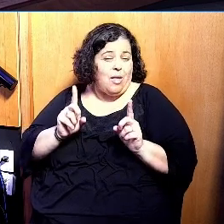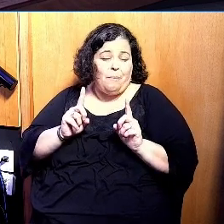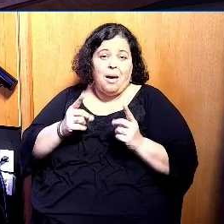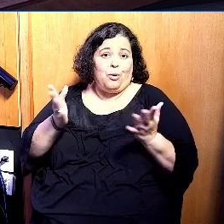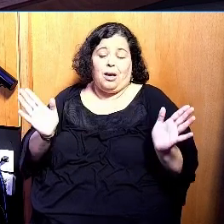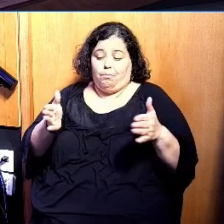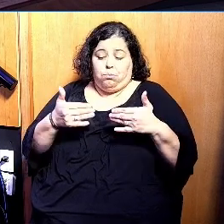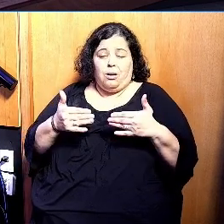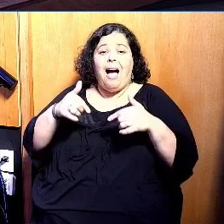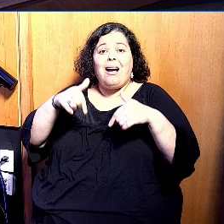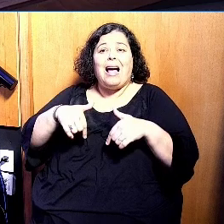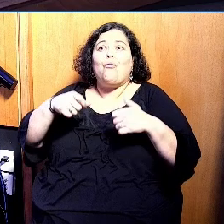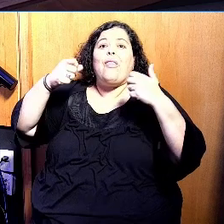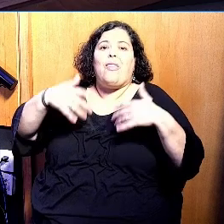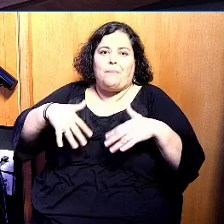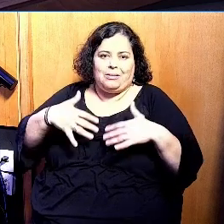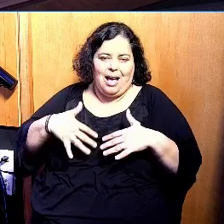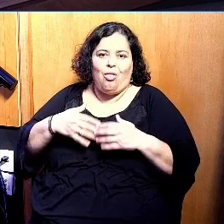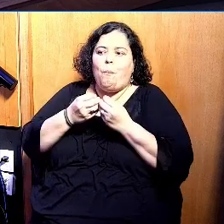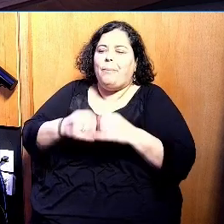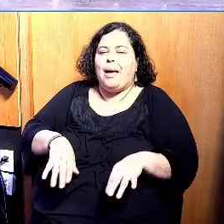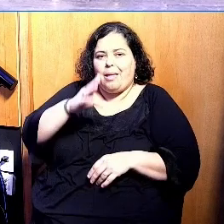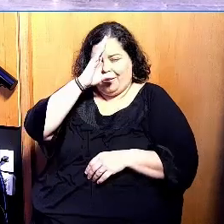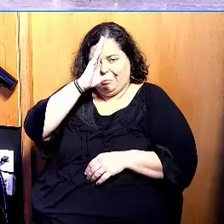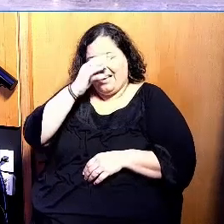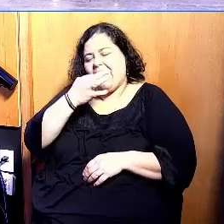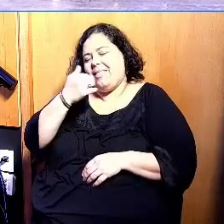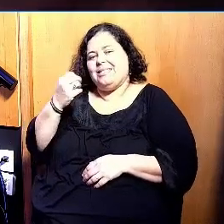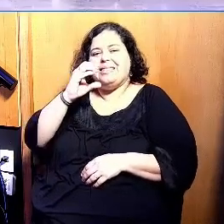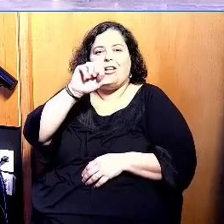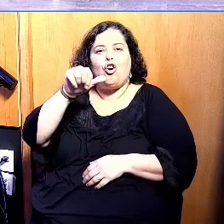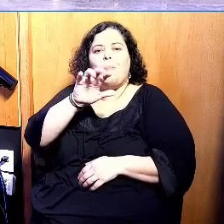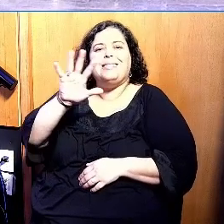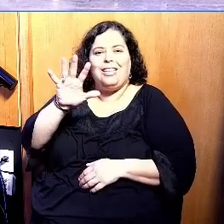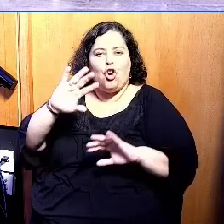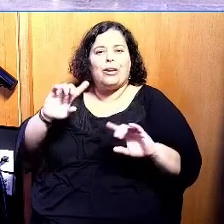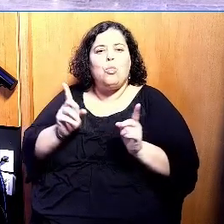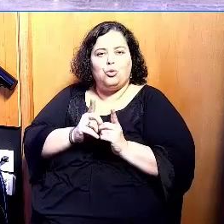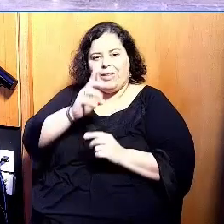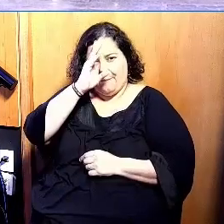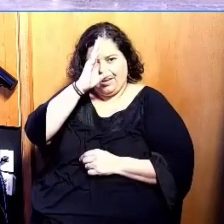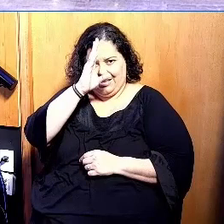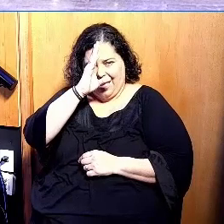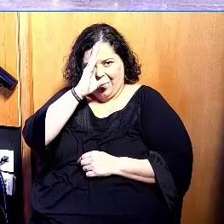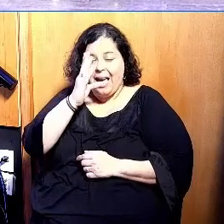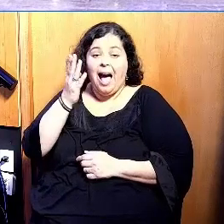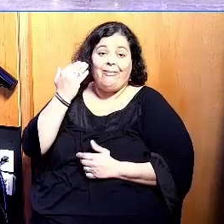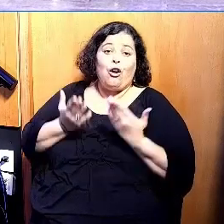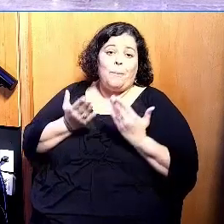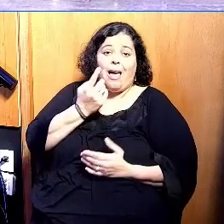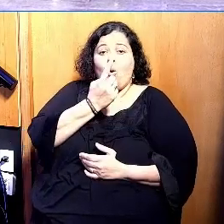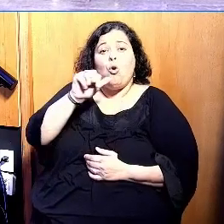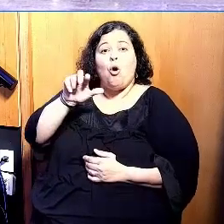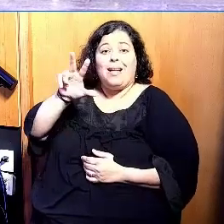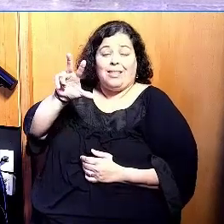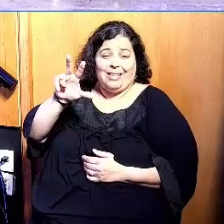del aprendizaje no fue tan alto. Si bien allí tenemos un 0,5 de reducción del aprendizaje en comparación con el 1,3 en promedio